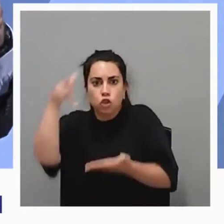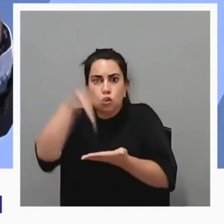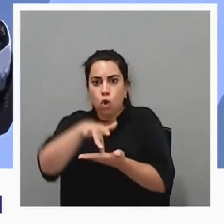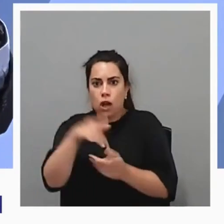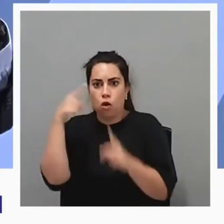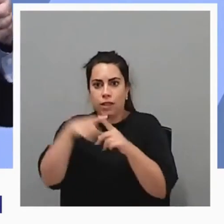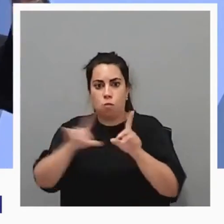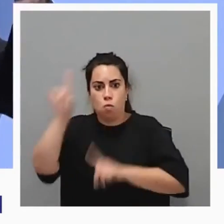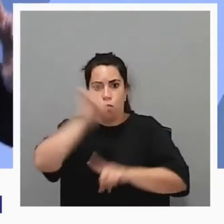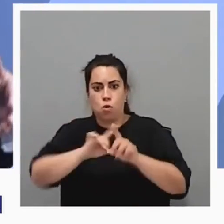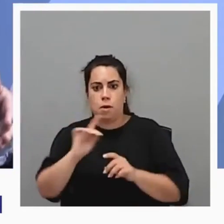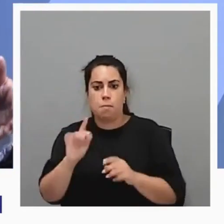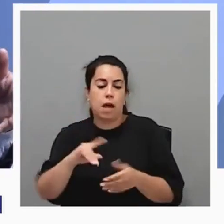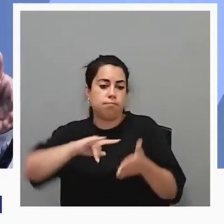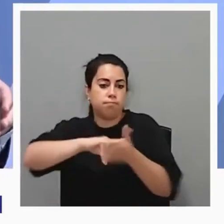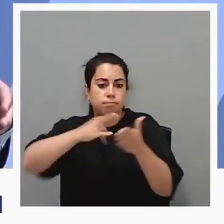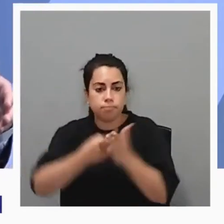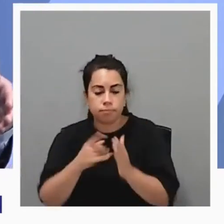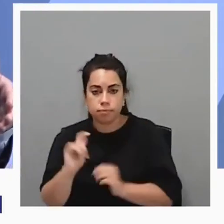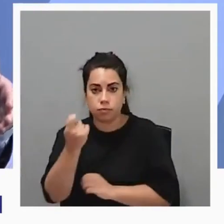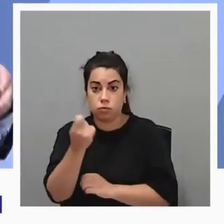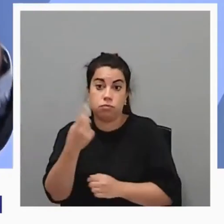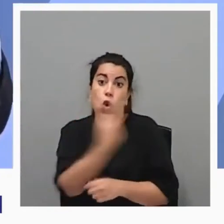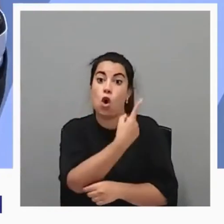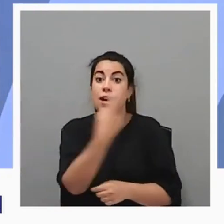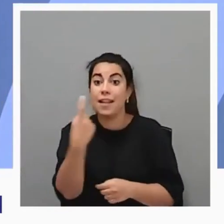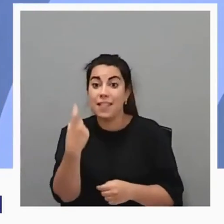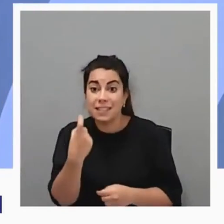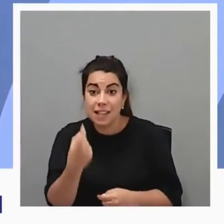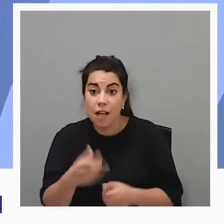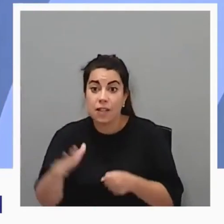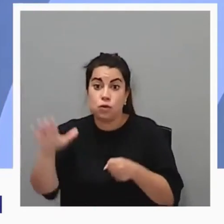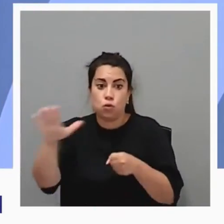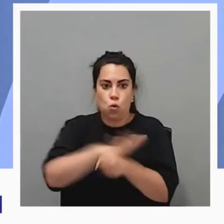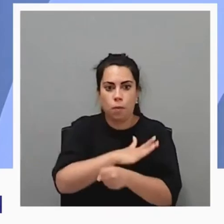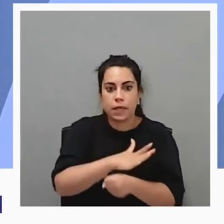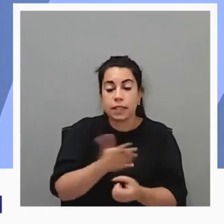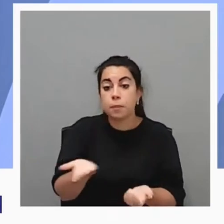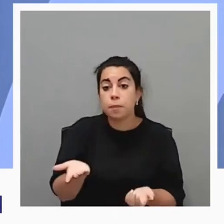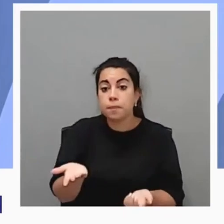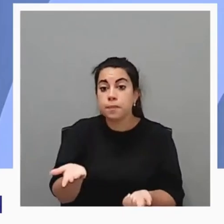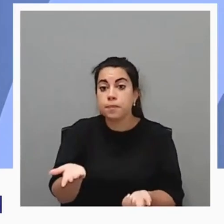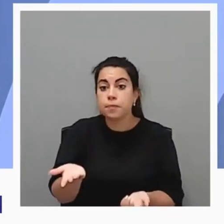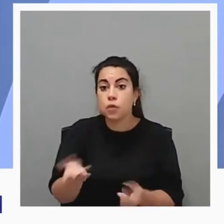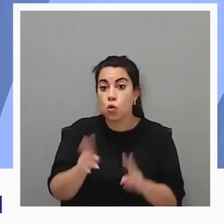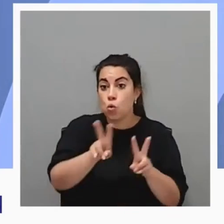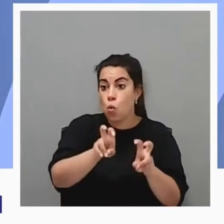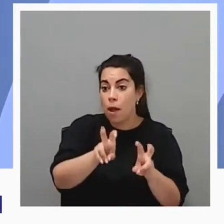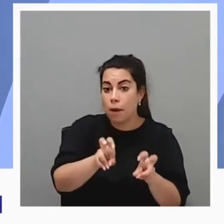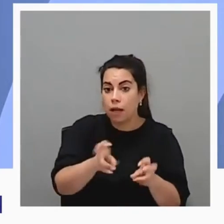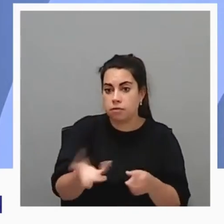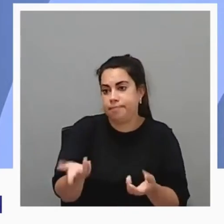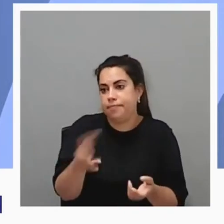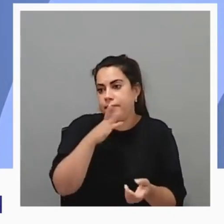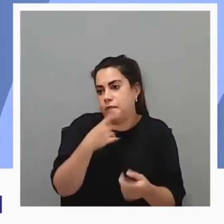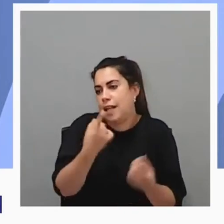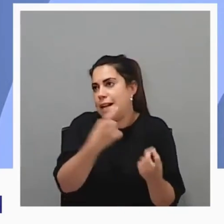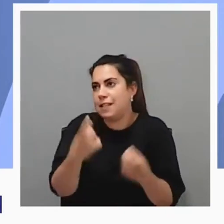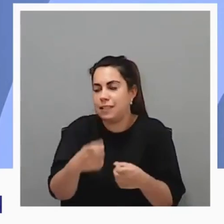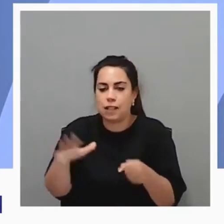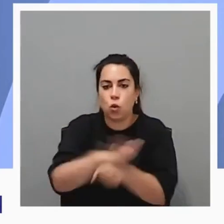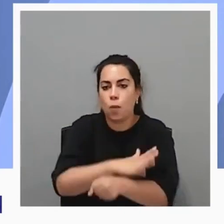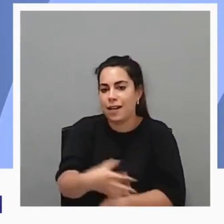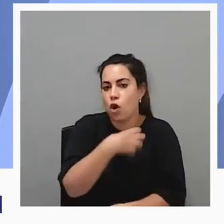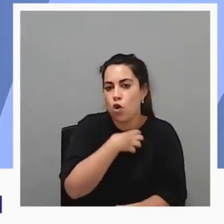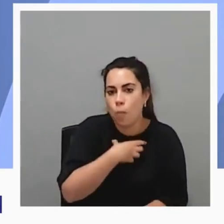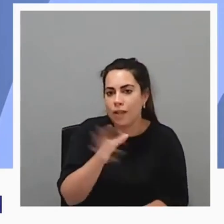esas necesidades que o bien no puedes satisfacer o bien no puedes porque no quieres o porque en este momento no tienes